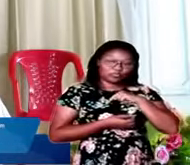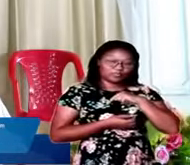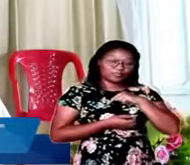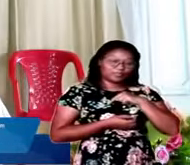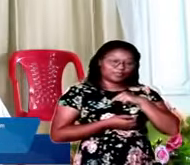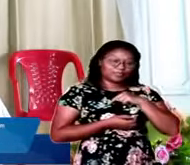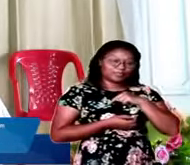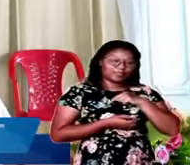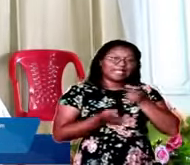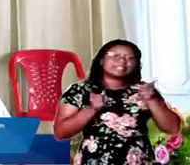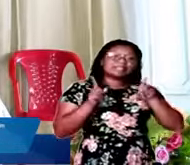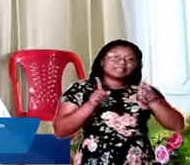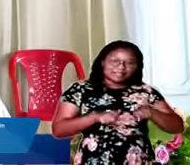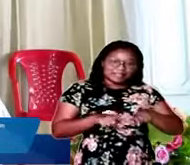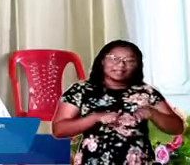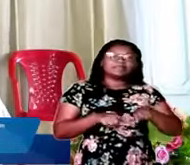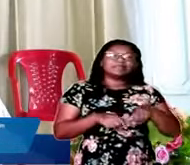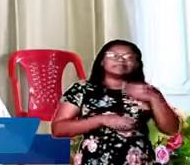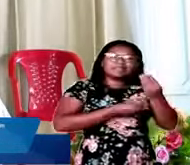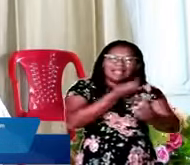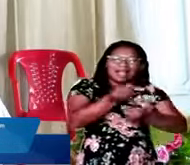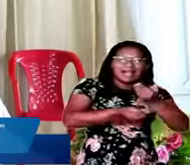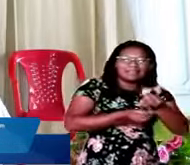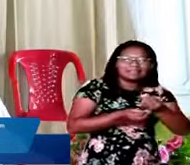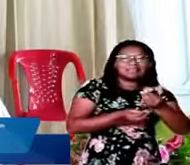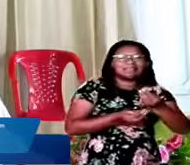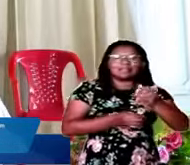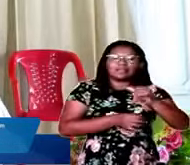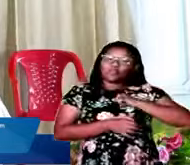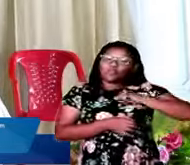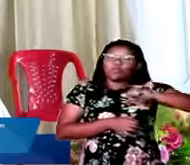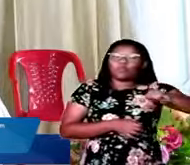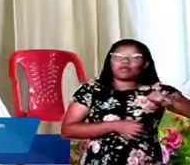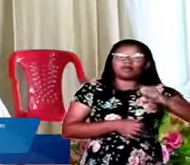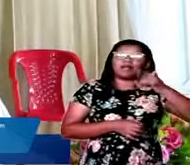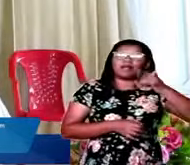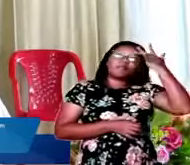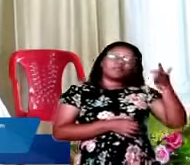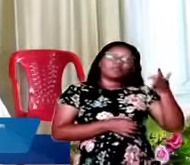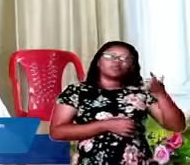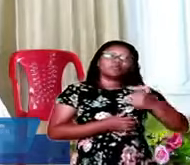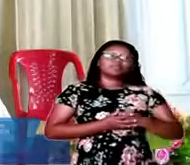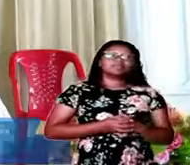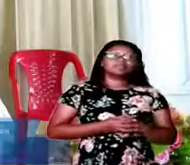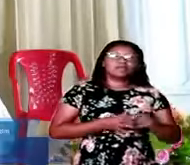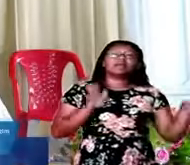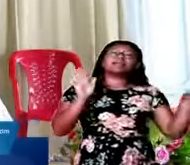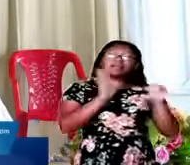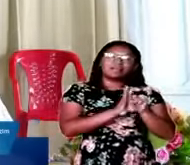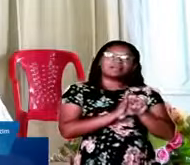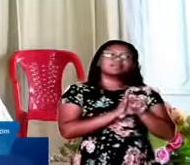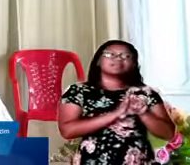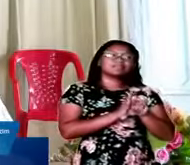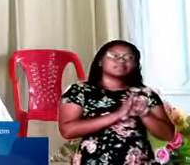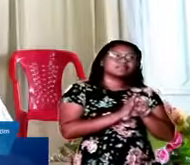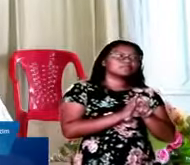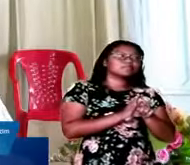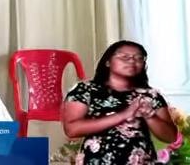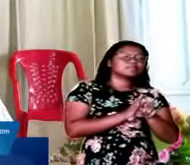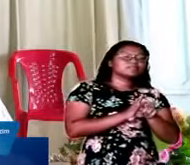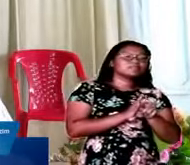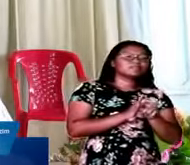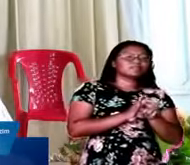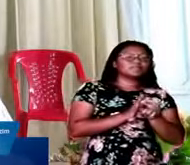así también haced vosotros con ellos. Porque además, esta es la ley y los profetas. Volvimos al